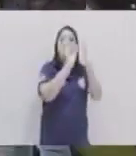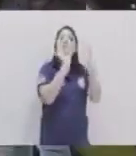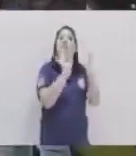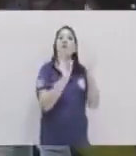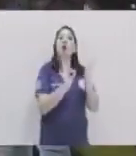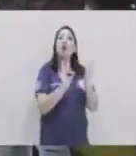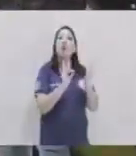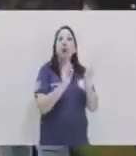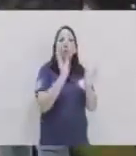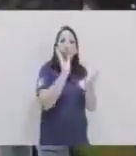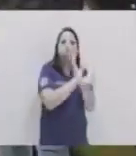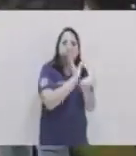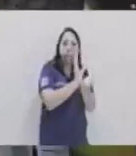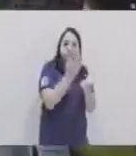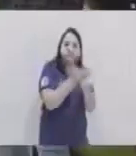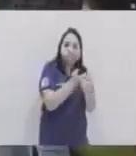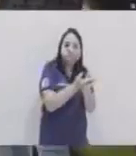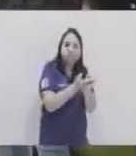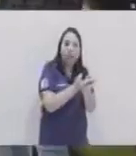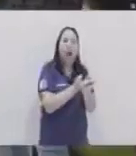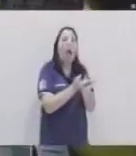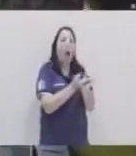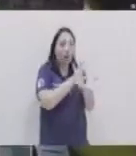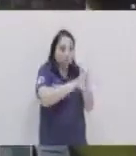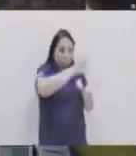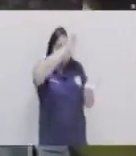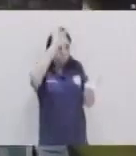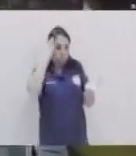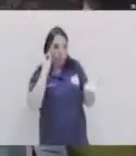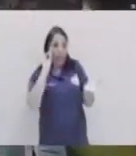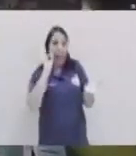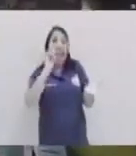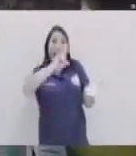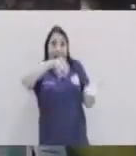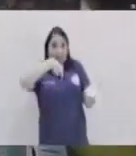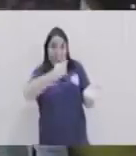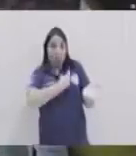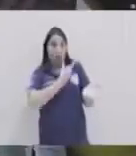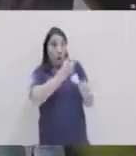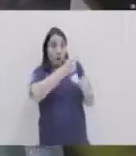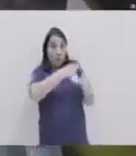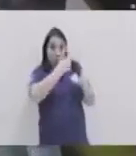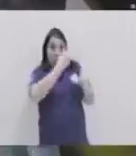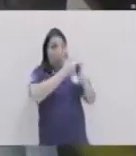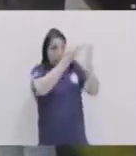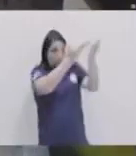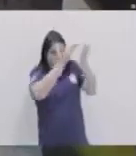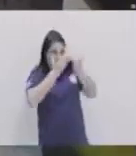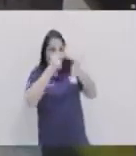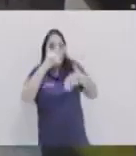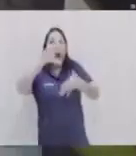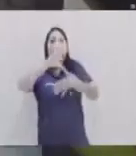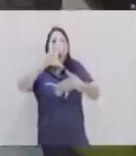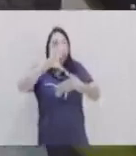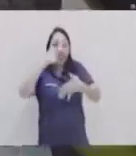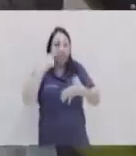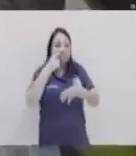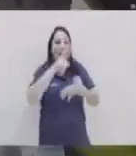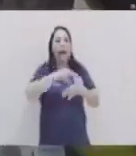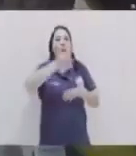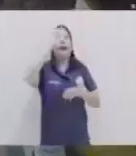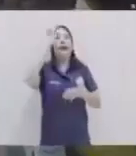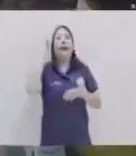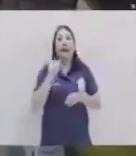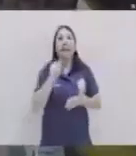historia, que fue lo que encontraron los españoles al momento de llegar a este territorio. Entonces, las predominantes son estas: